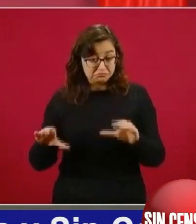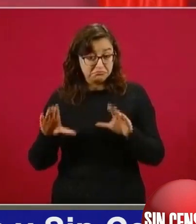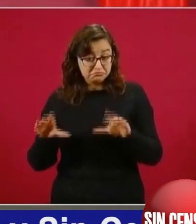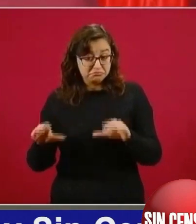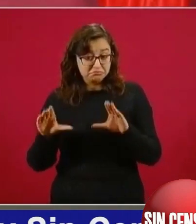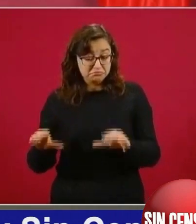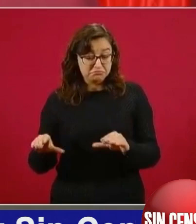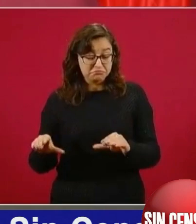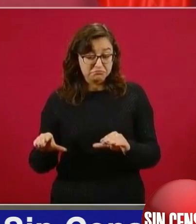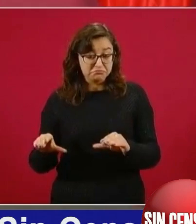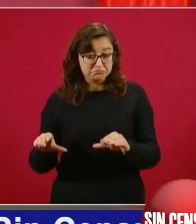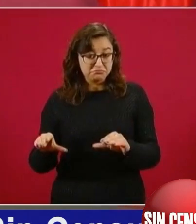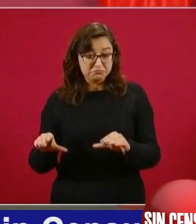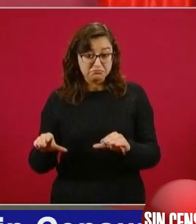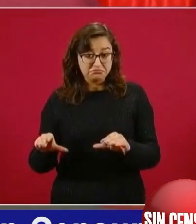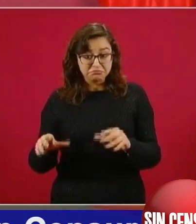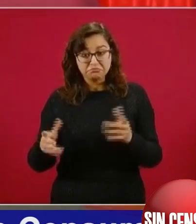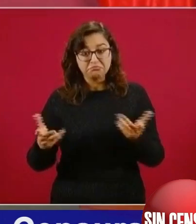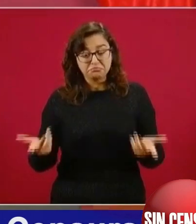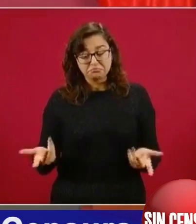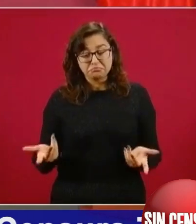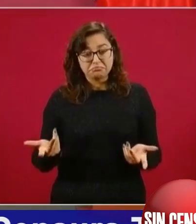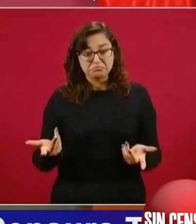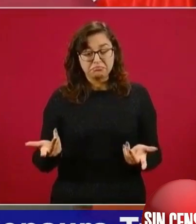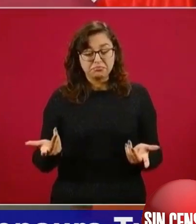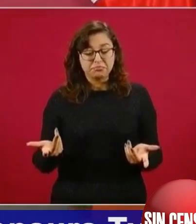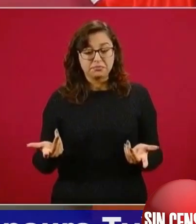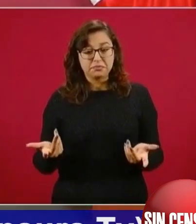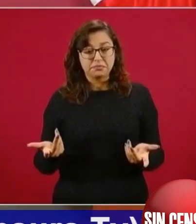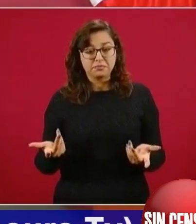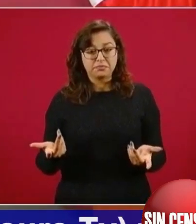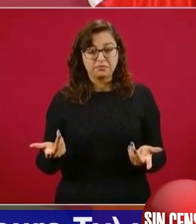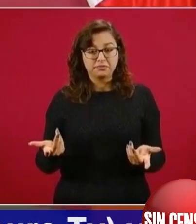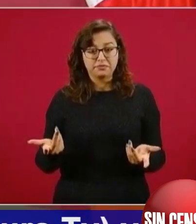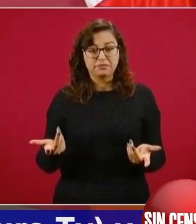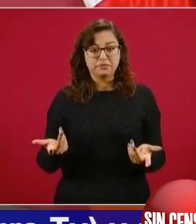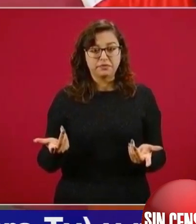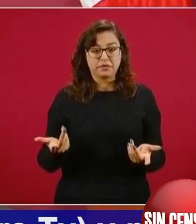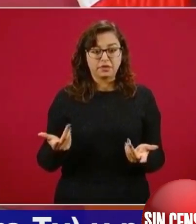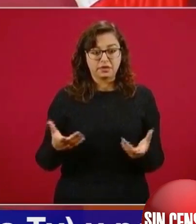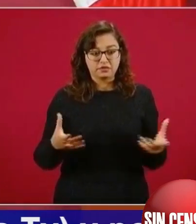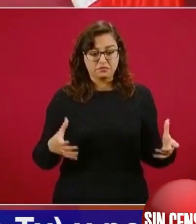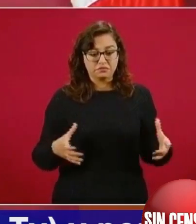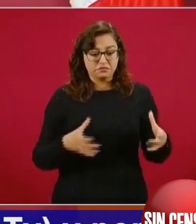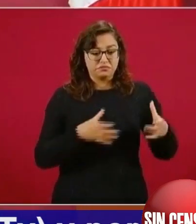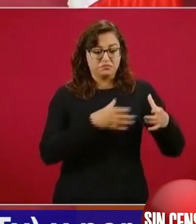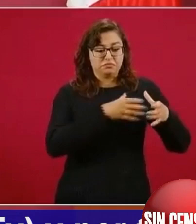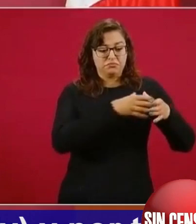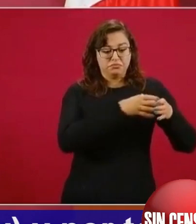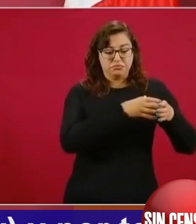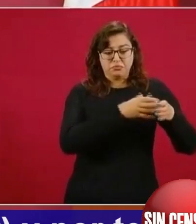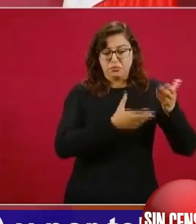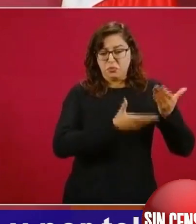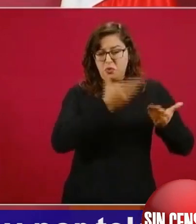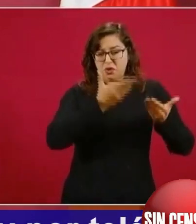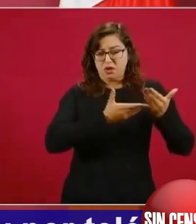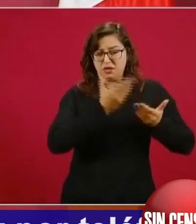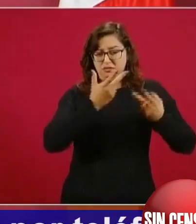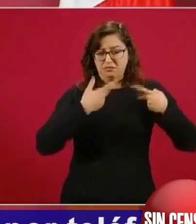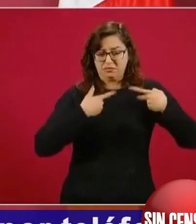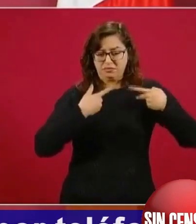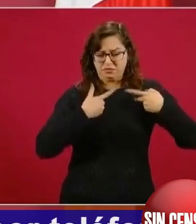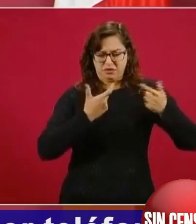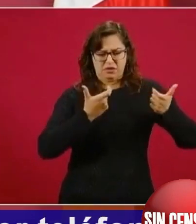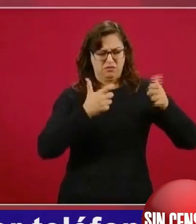en síntesis, la concepción de cómo se acumulaba el capital en unas cuantas manos, de cómo se